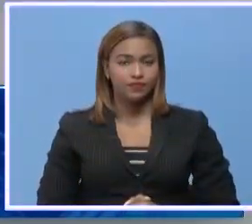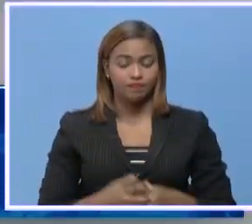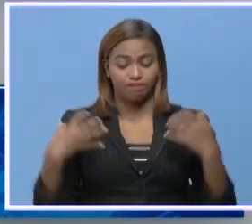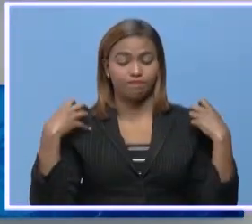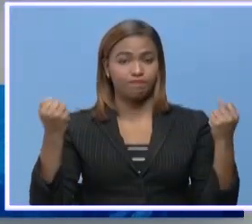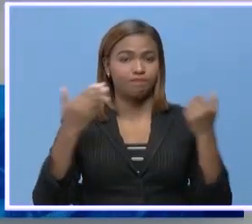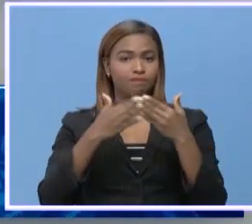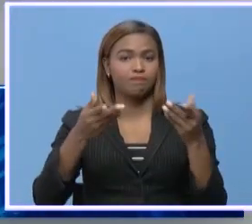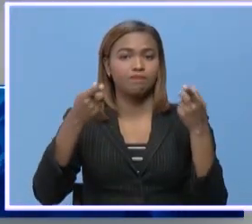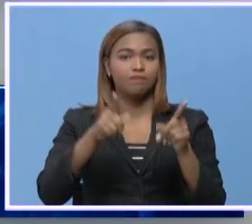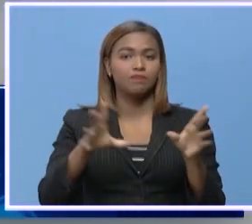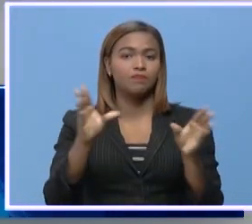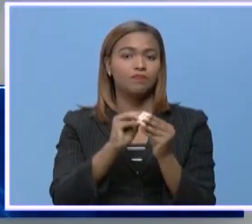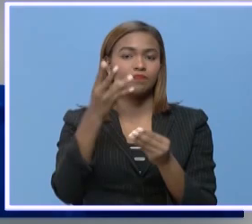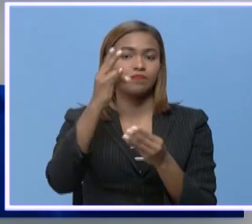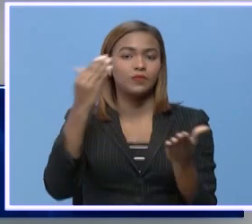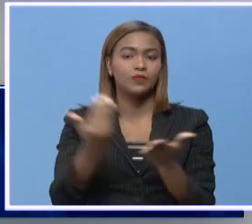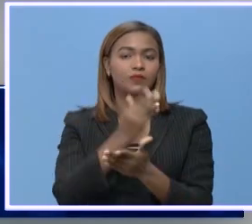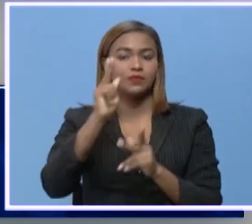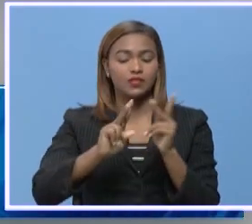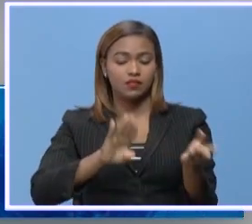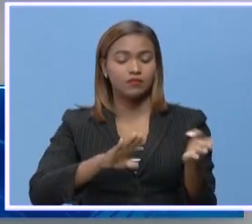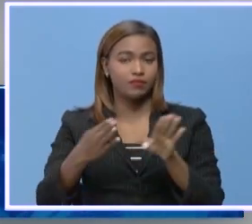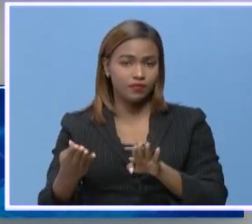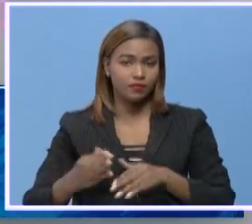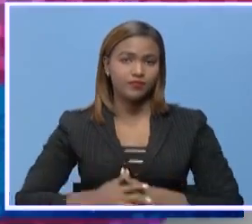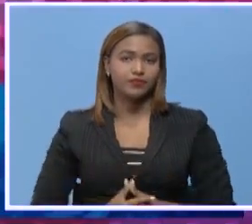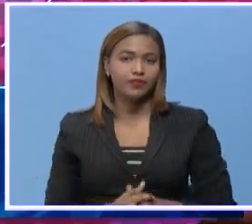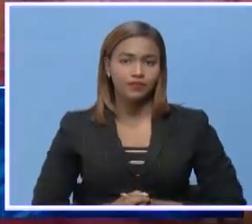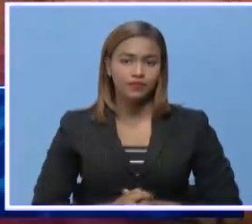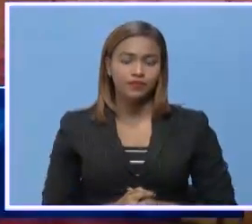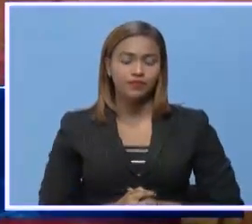Salud Pública reporta 17 nuevas defunciones.